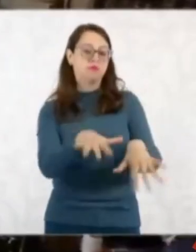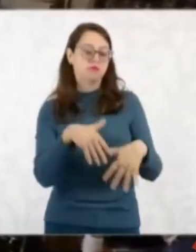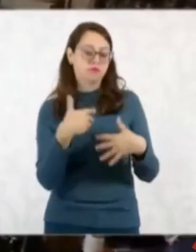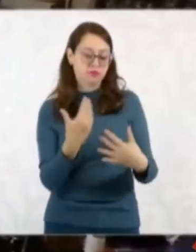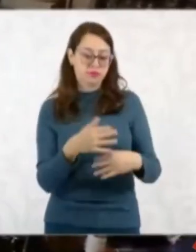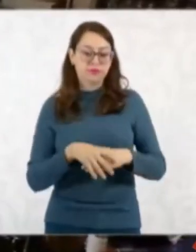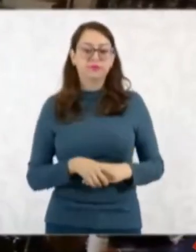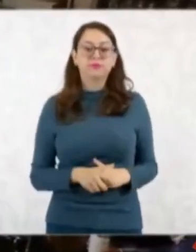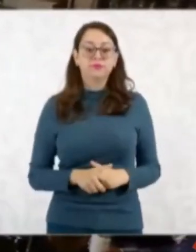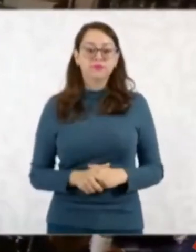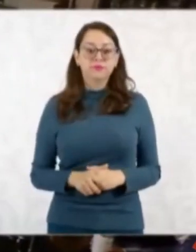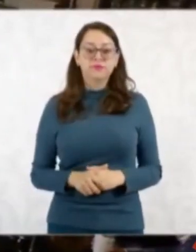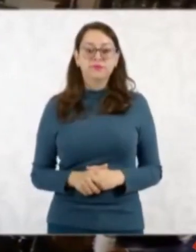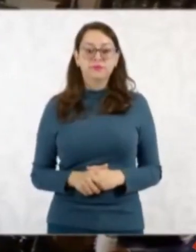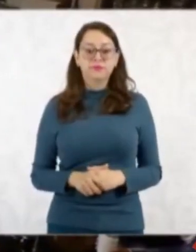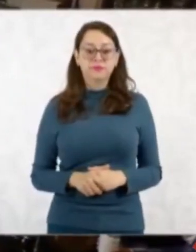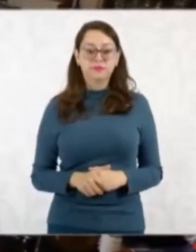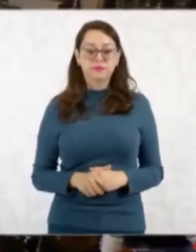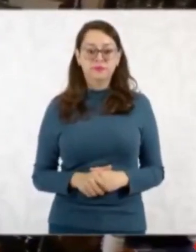gracias.